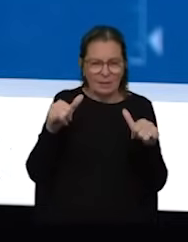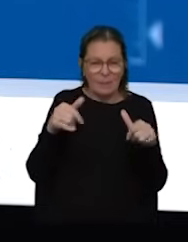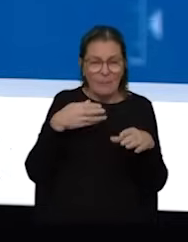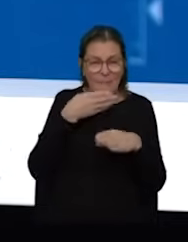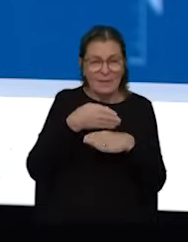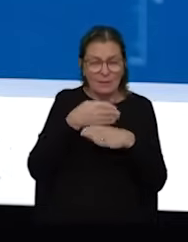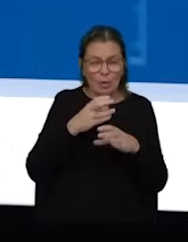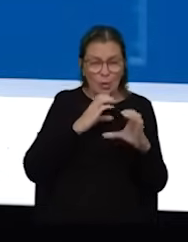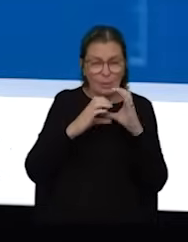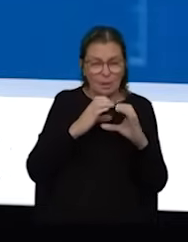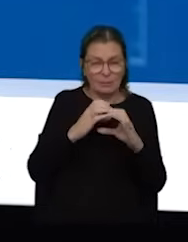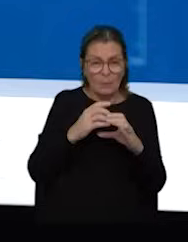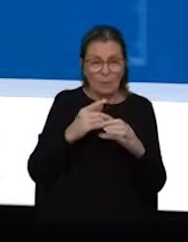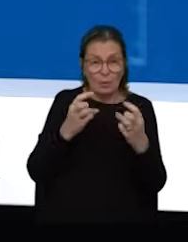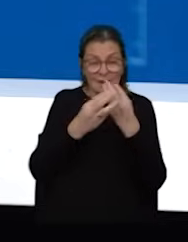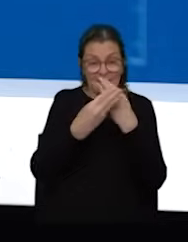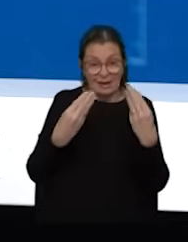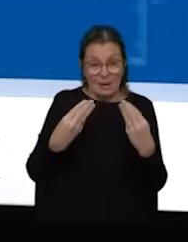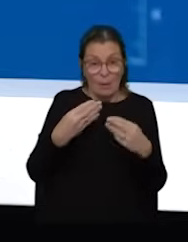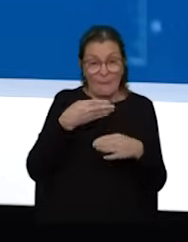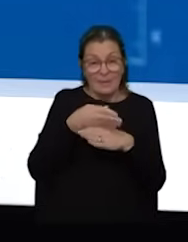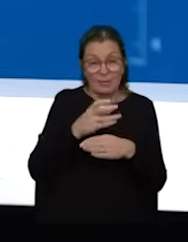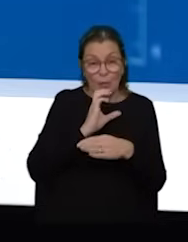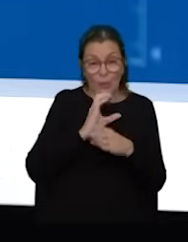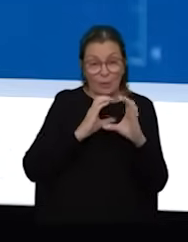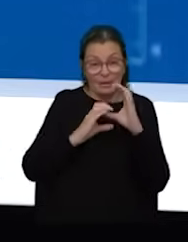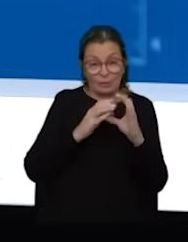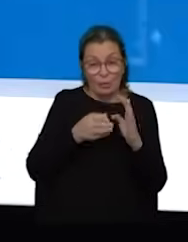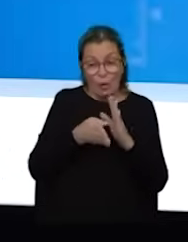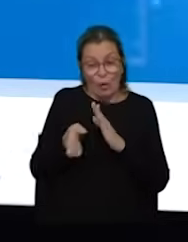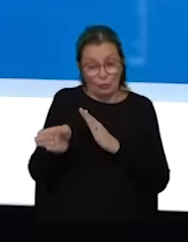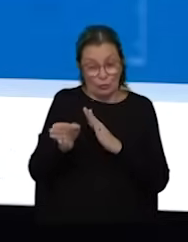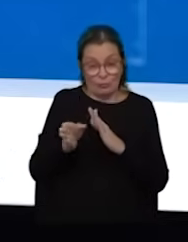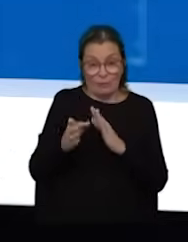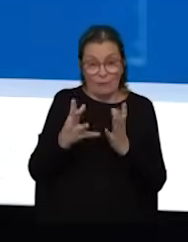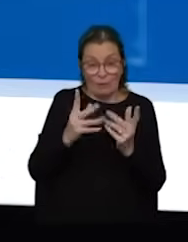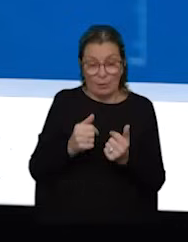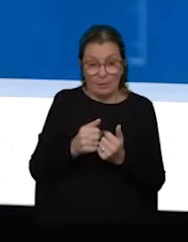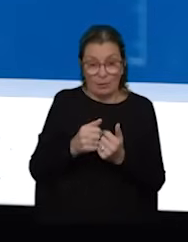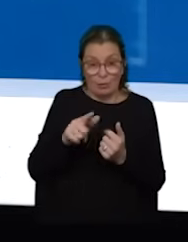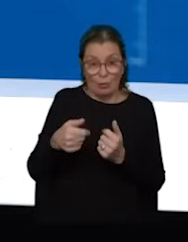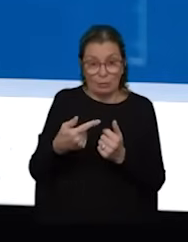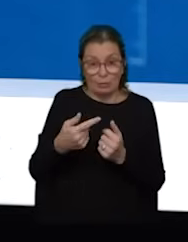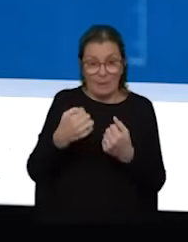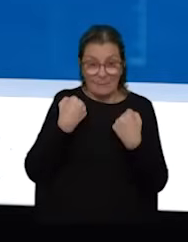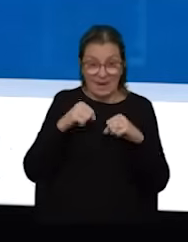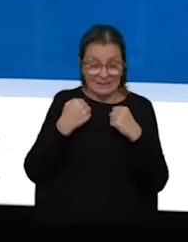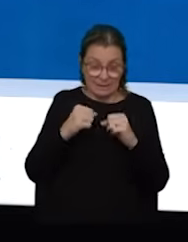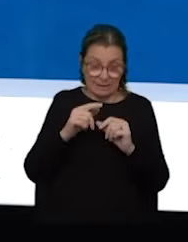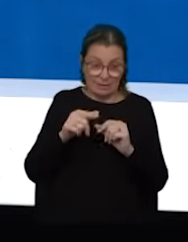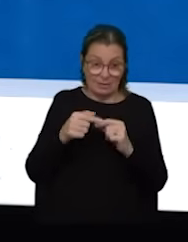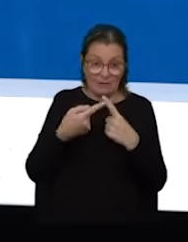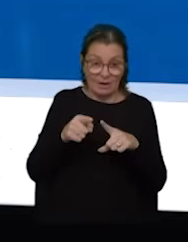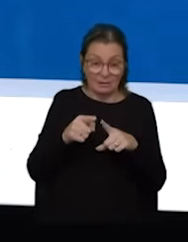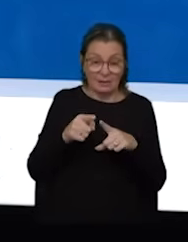medios de comunicación porque por lo general las noticias falsas van por otro carril utilizan otro tipo de prácticas y